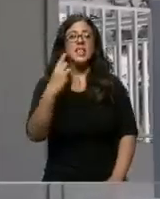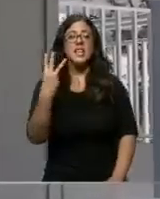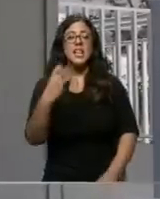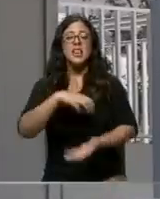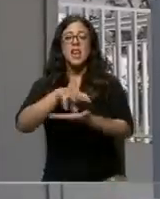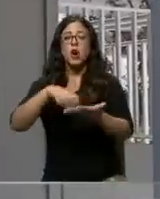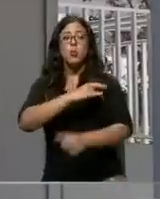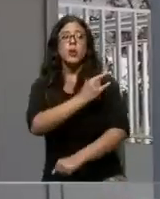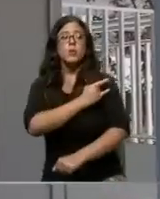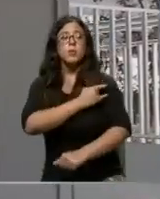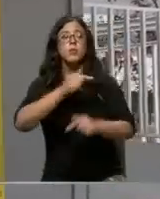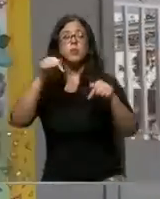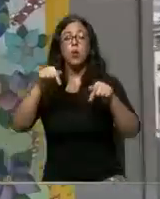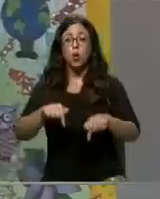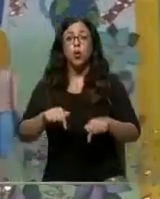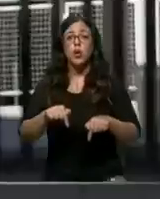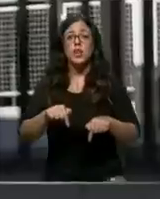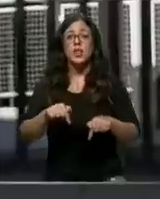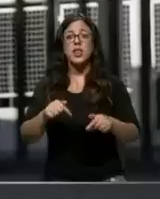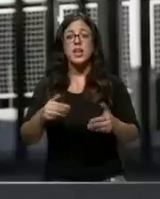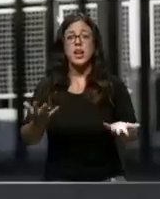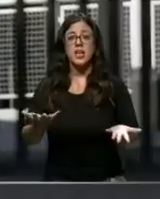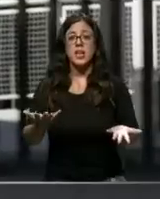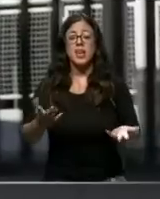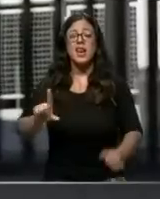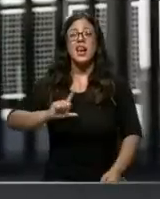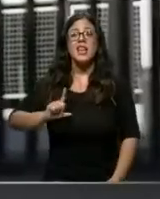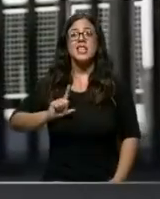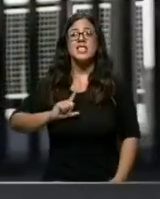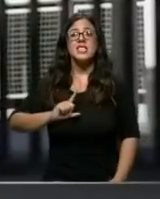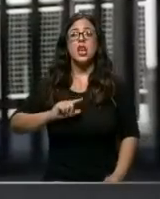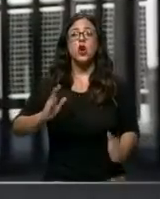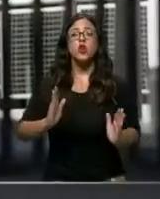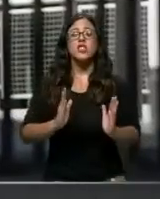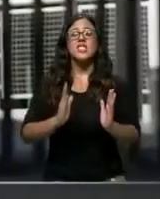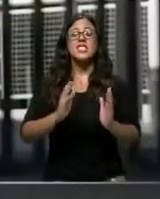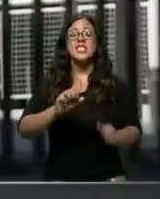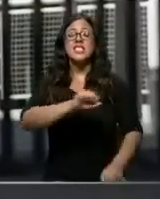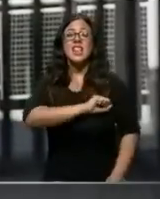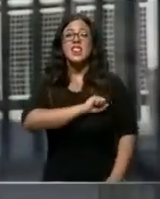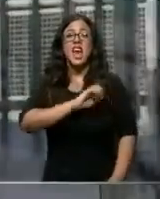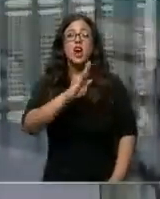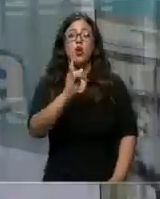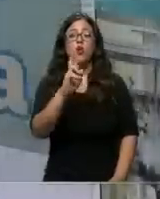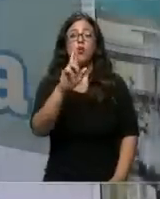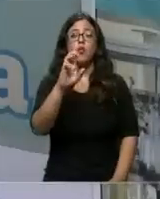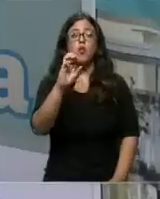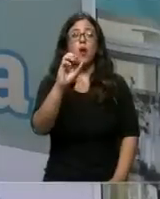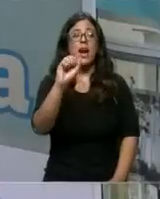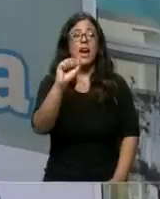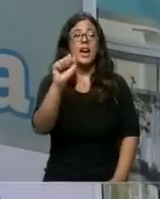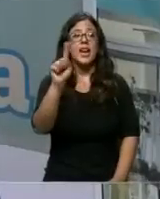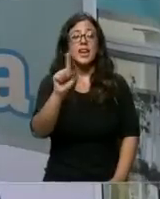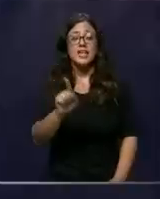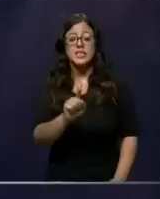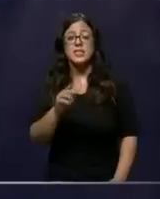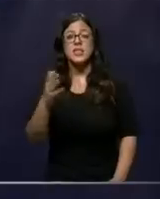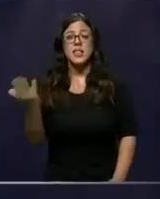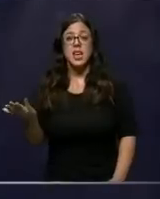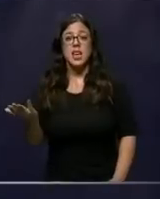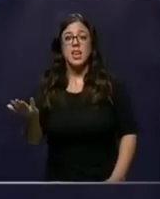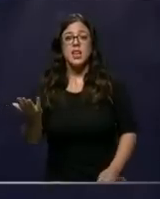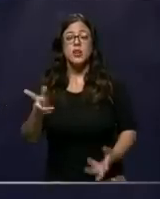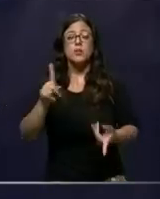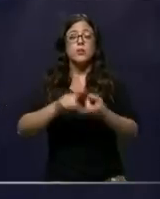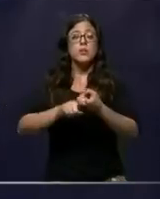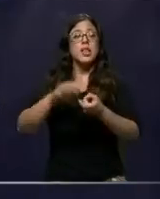hoy llamado Liceo Santiago Bueras y Aviar. Estaba casado y tenía un hijo. Su viuda, su madre y sus hermanos